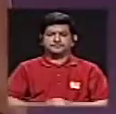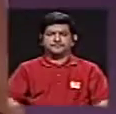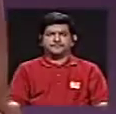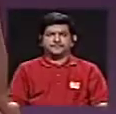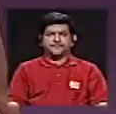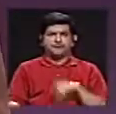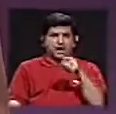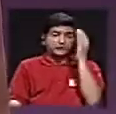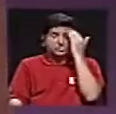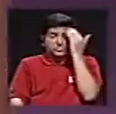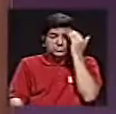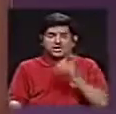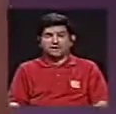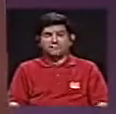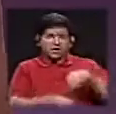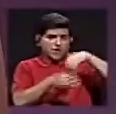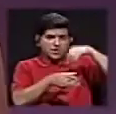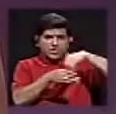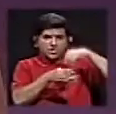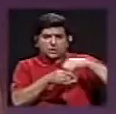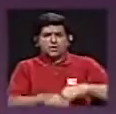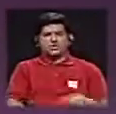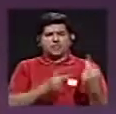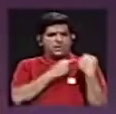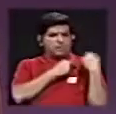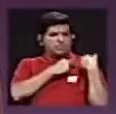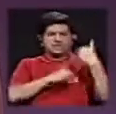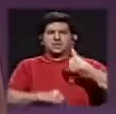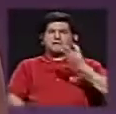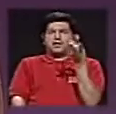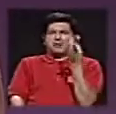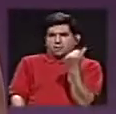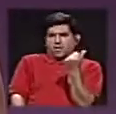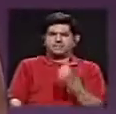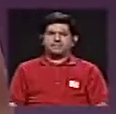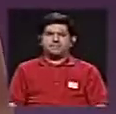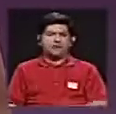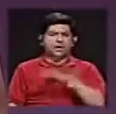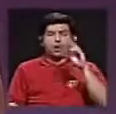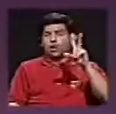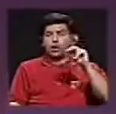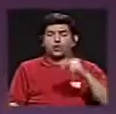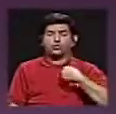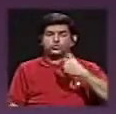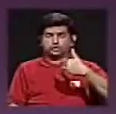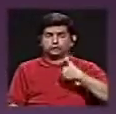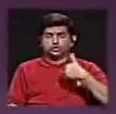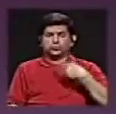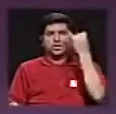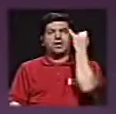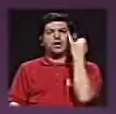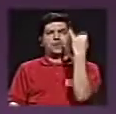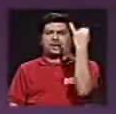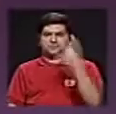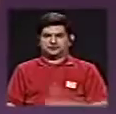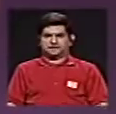sabrá que cuota de responsabilidad le cabe y cuál no yo tengo la impresión de